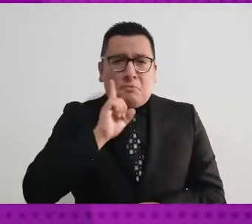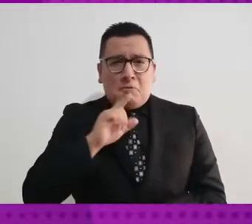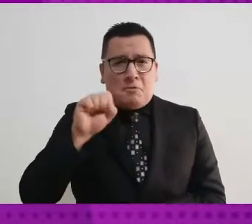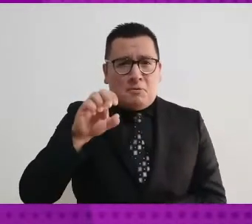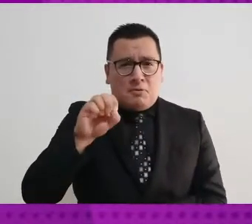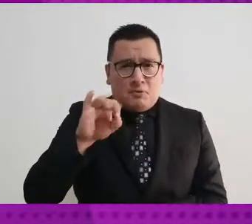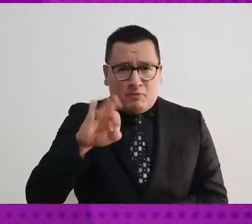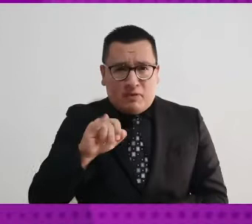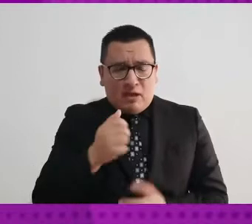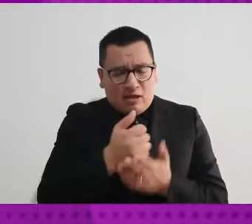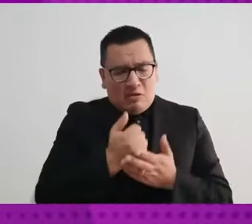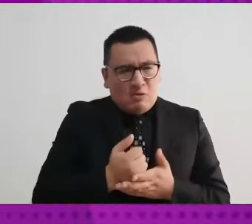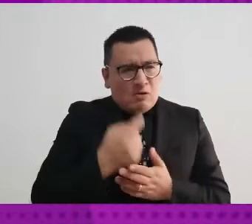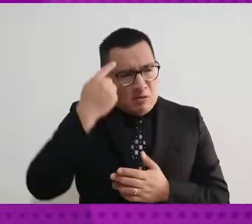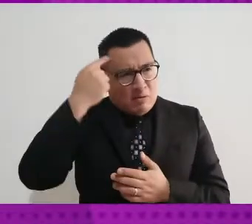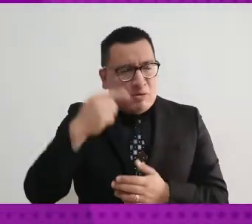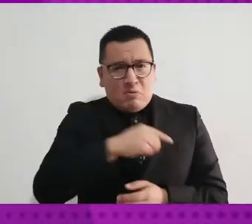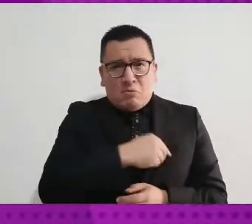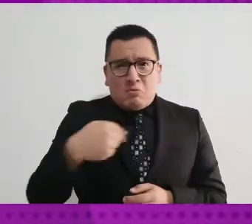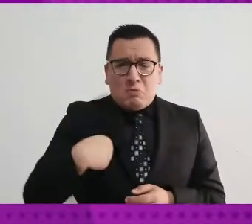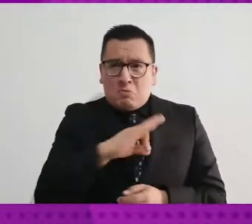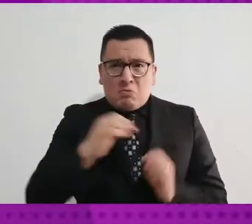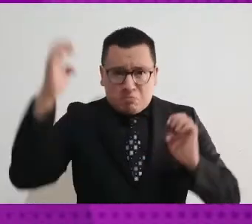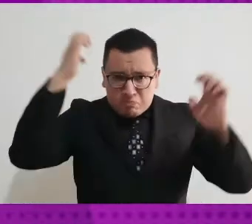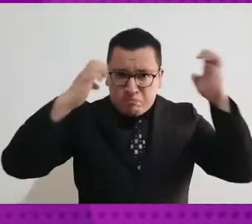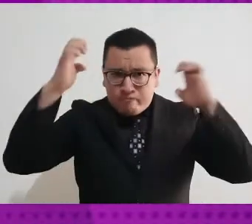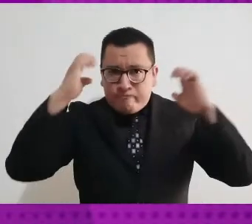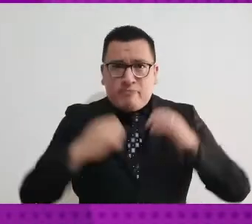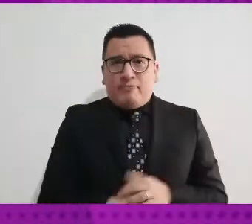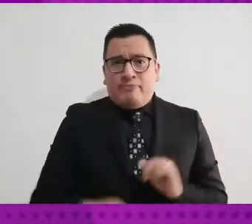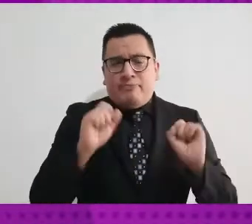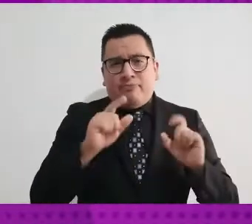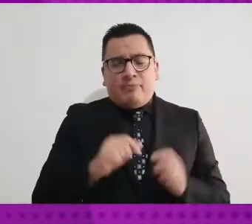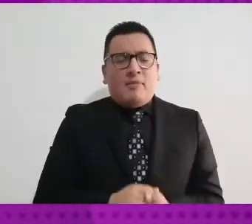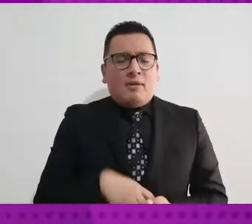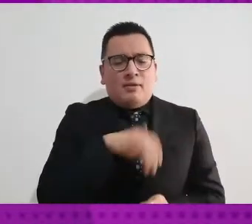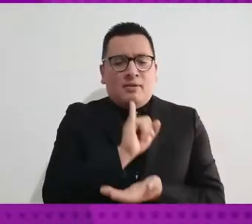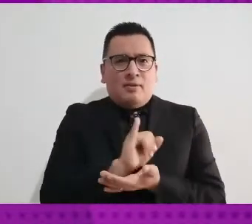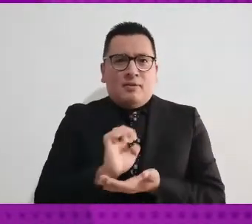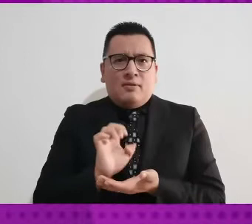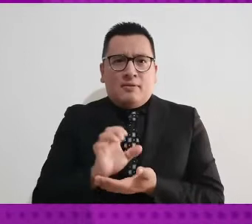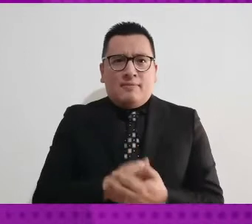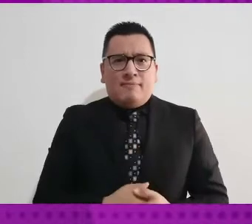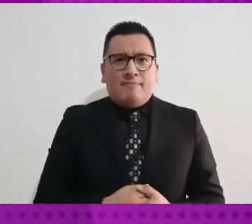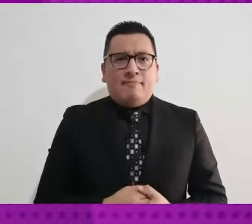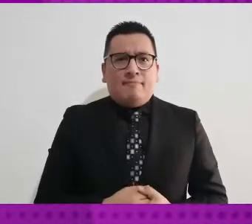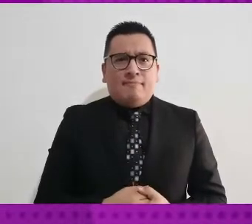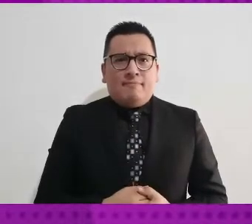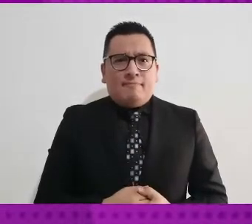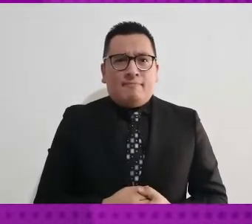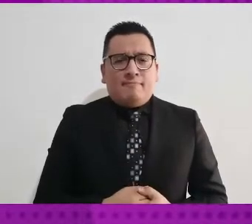las facilidades que ha dado para llevar a cabo esta exposición. También, desde luego, al Instituto Electoral de Coahuila, Gaby, a ti desde